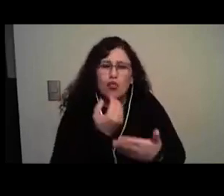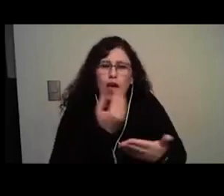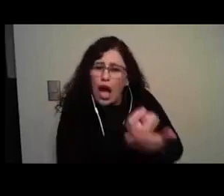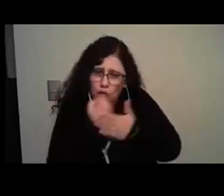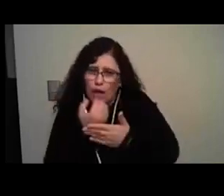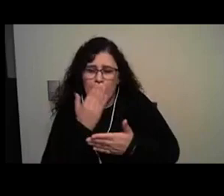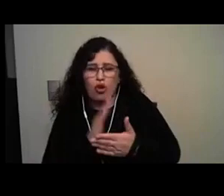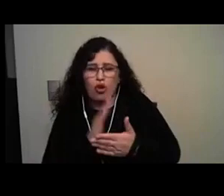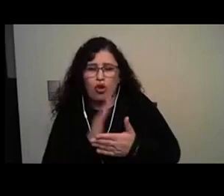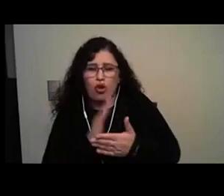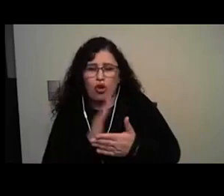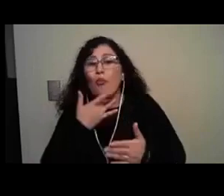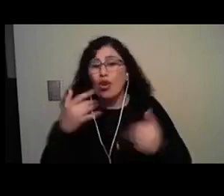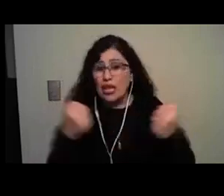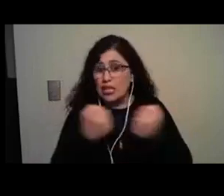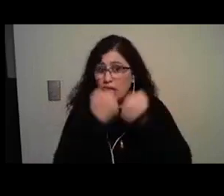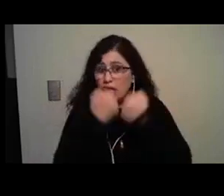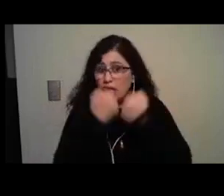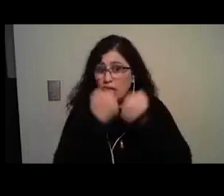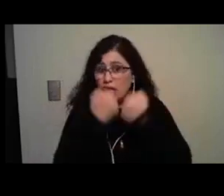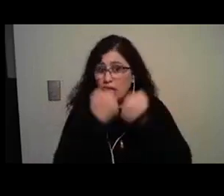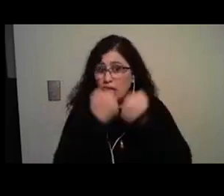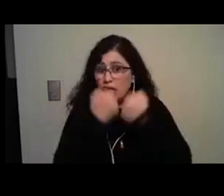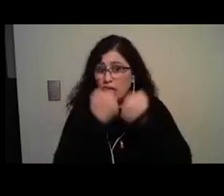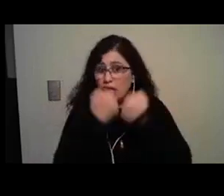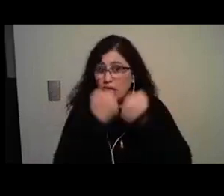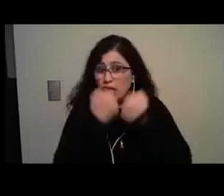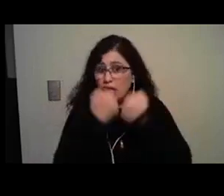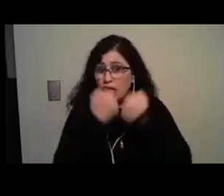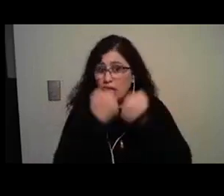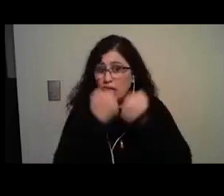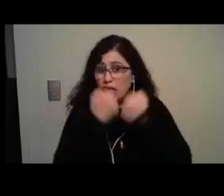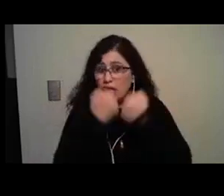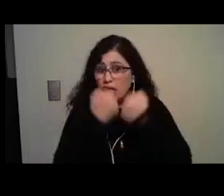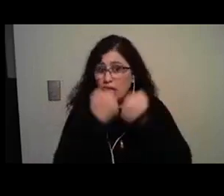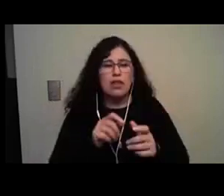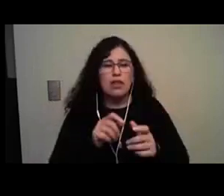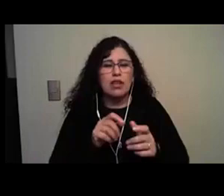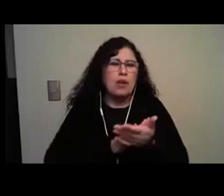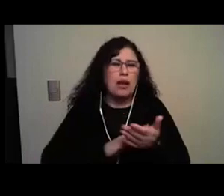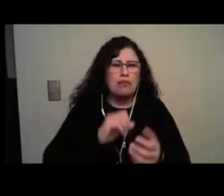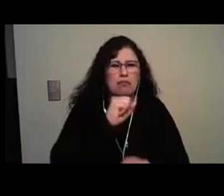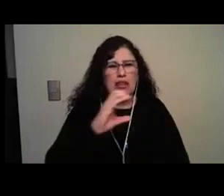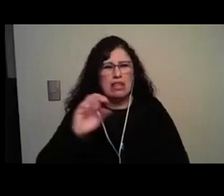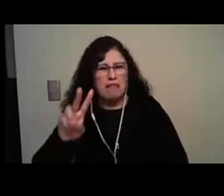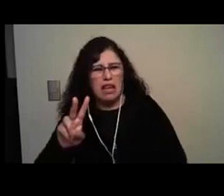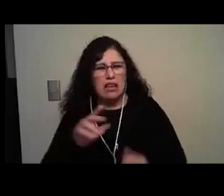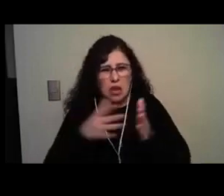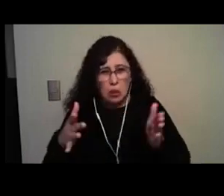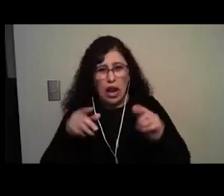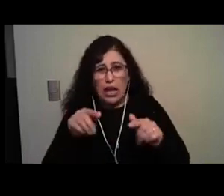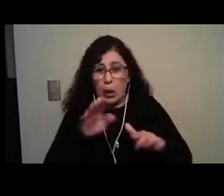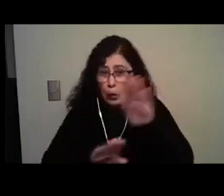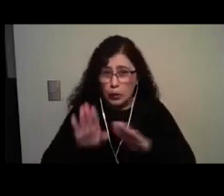pues ya, a la hora de desplazamientos con personas con accidente vascular encefálico, secuelado, ubicarse siempre en el lado